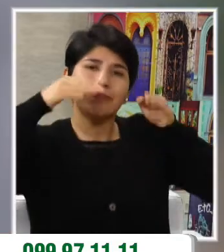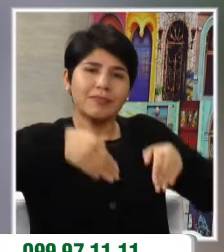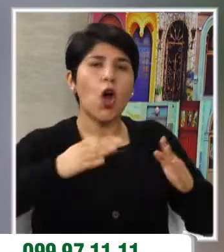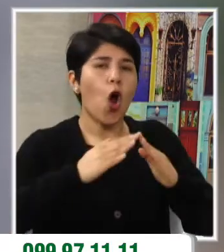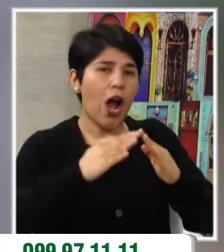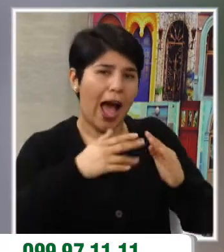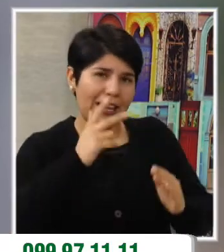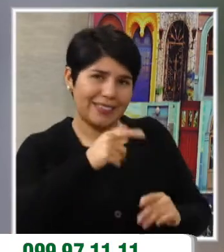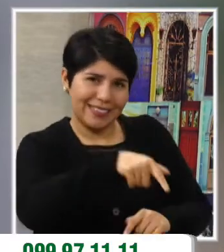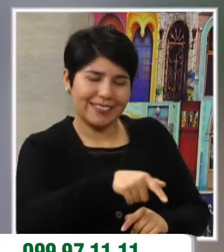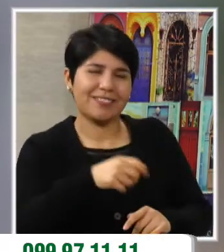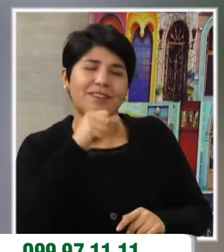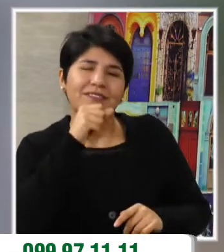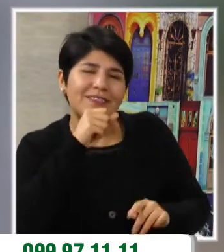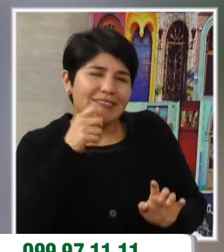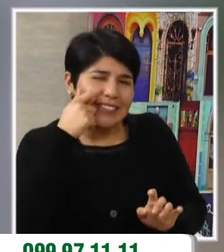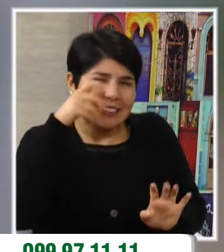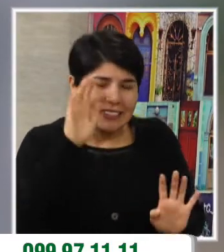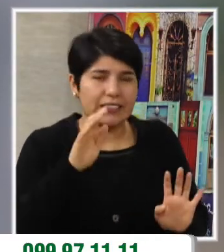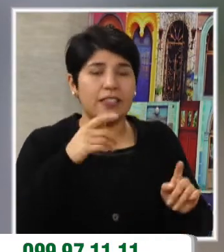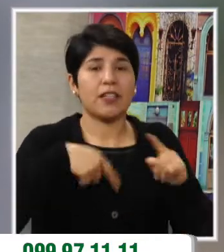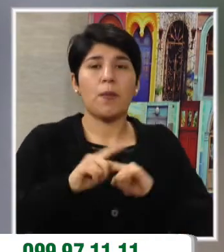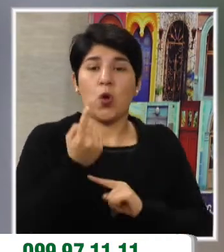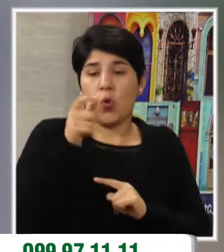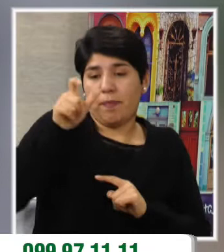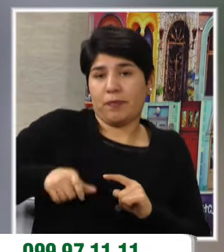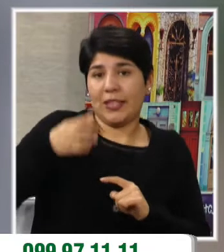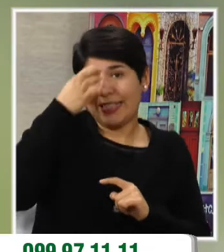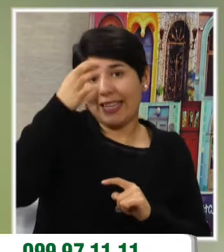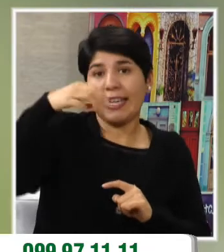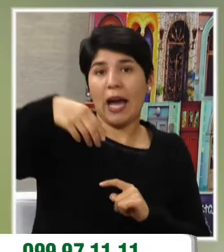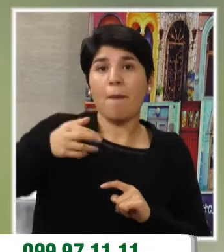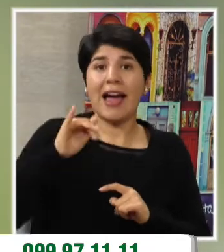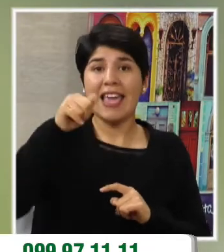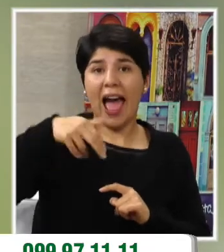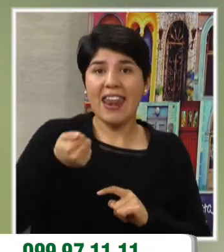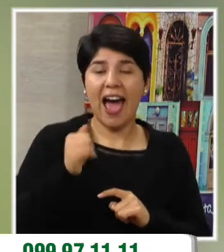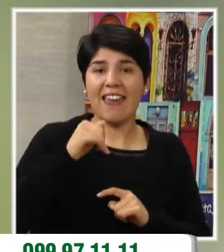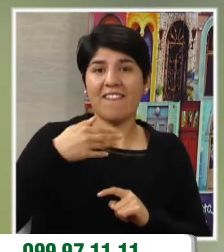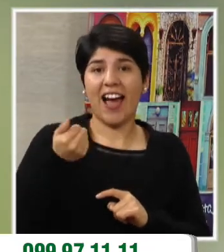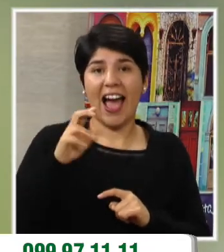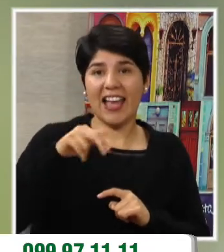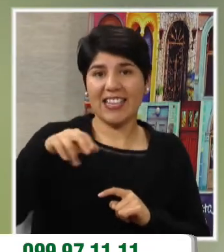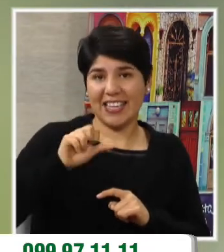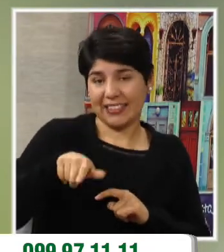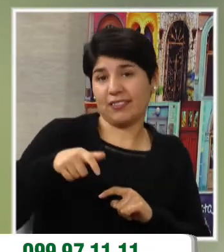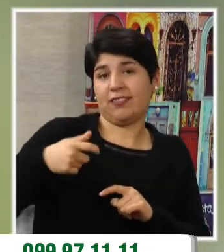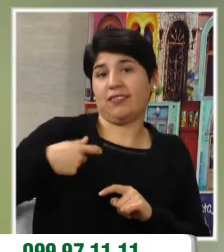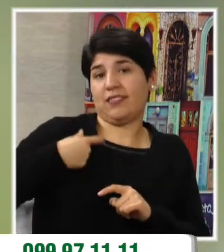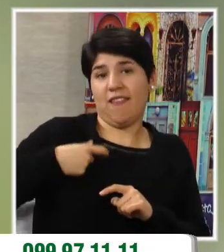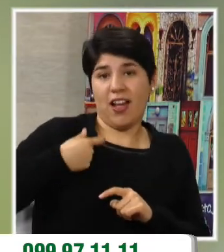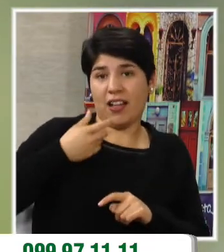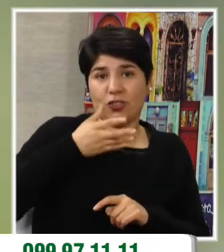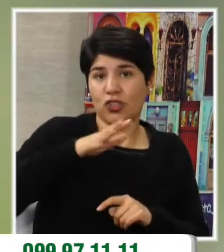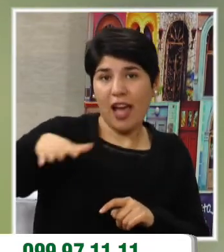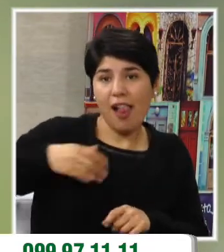este también la técnica mariana ibáñez que es una trabajadora social está en